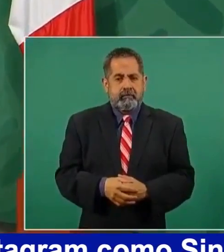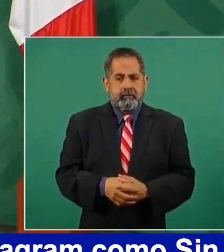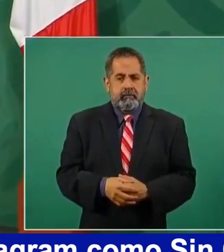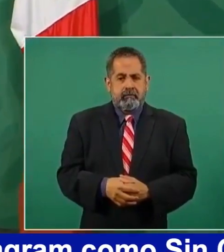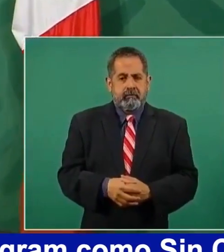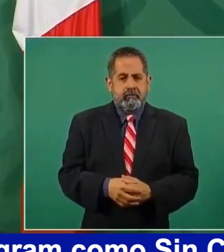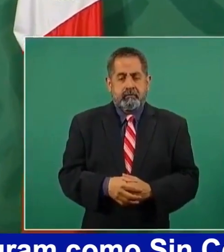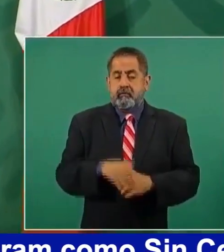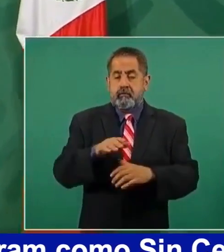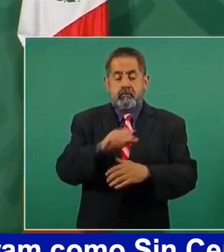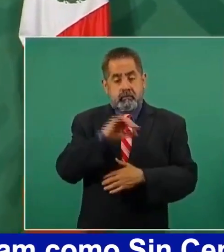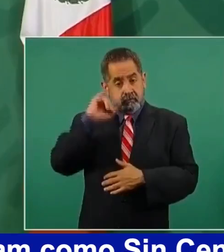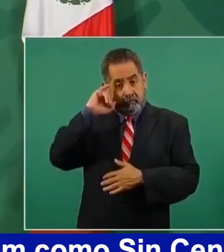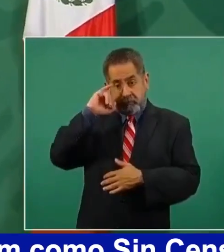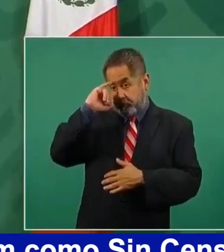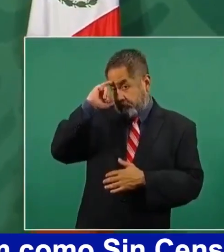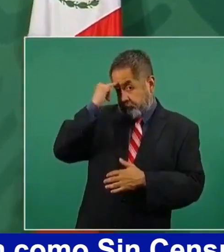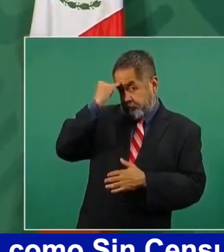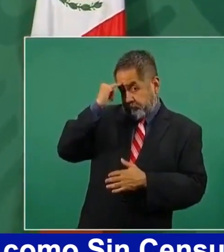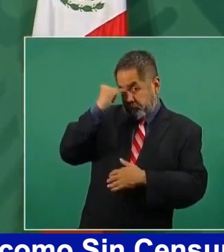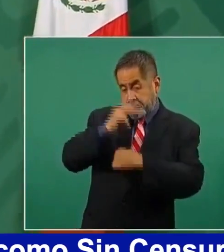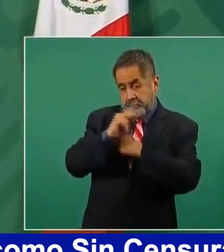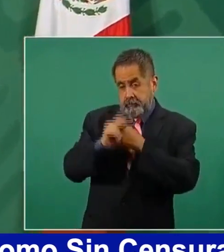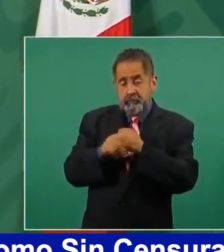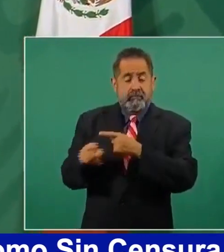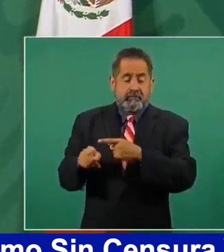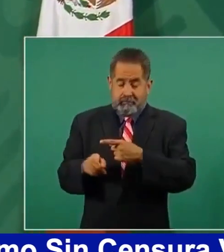En el caso de la India está así.